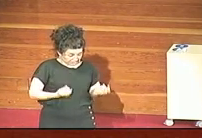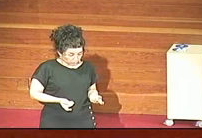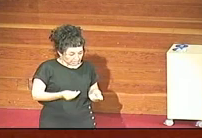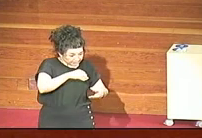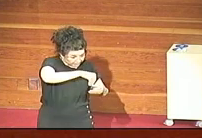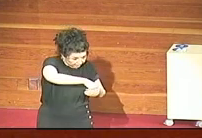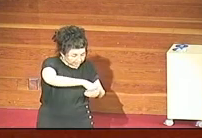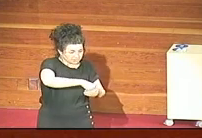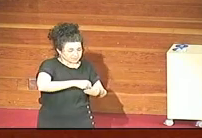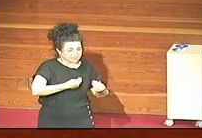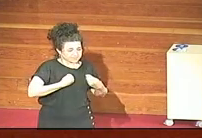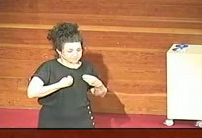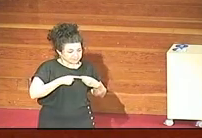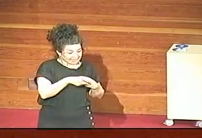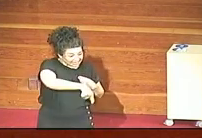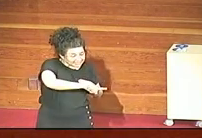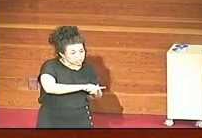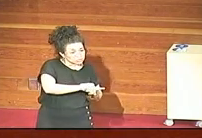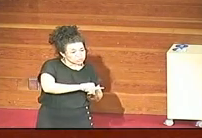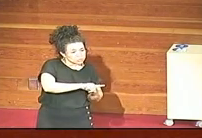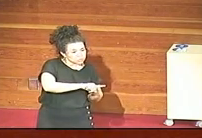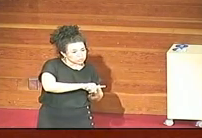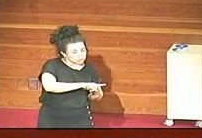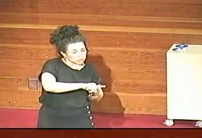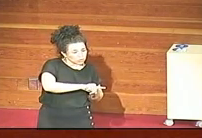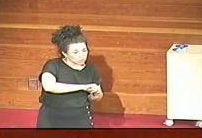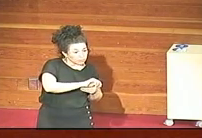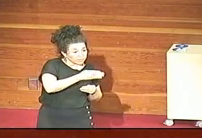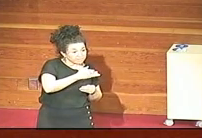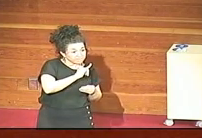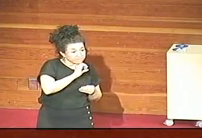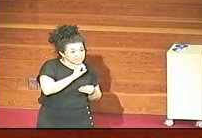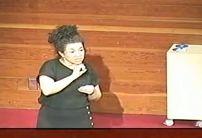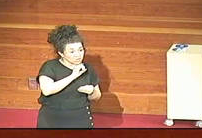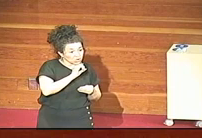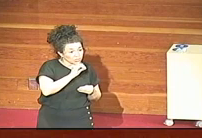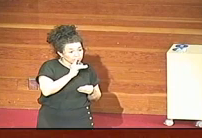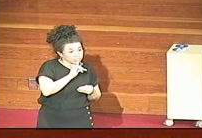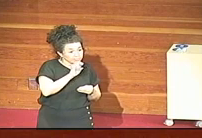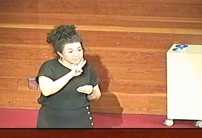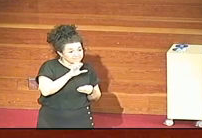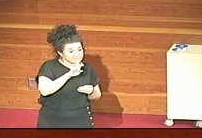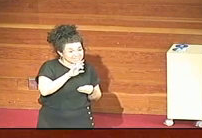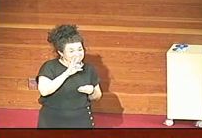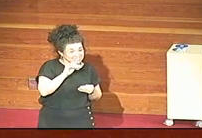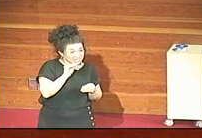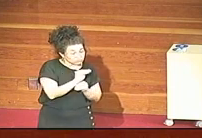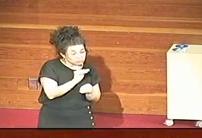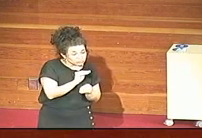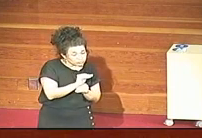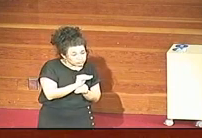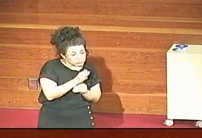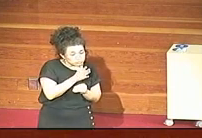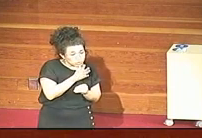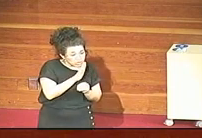son los que han conservado la biodiversidad porque donde hay pueblos indígenas es